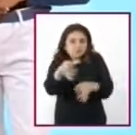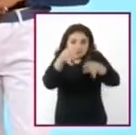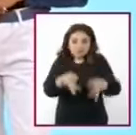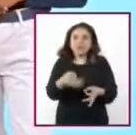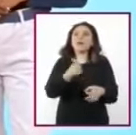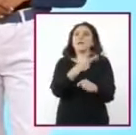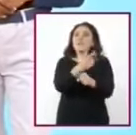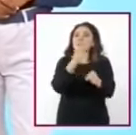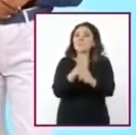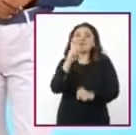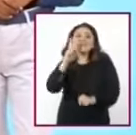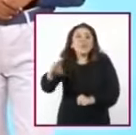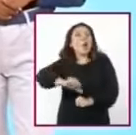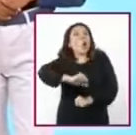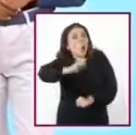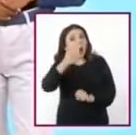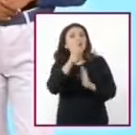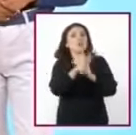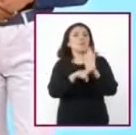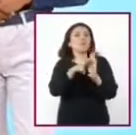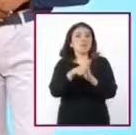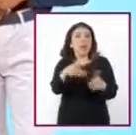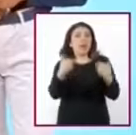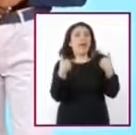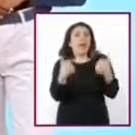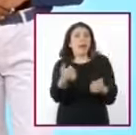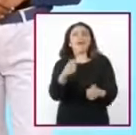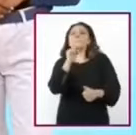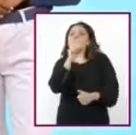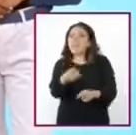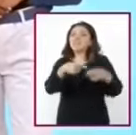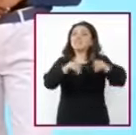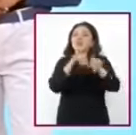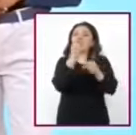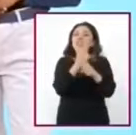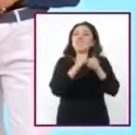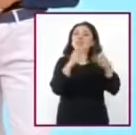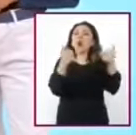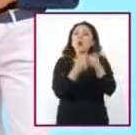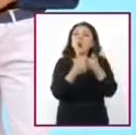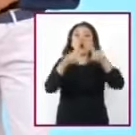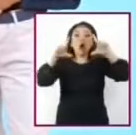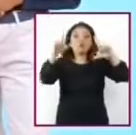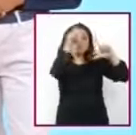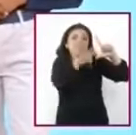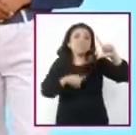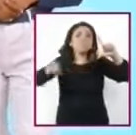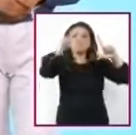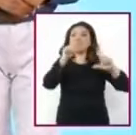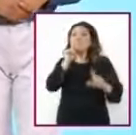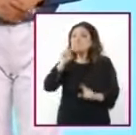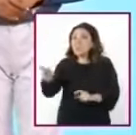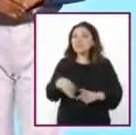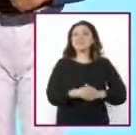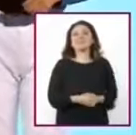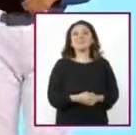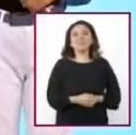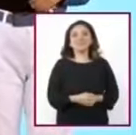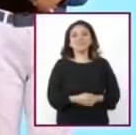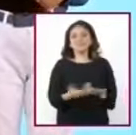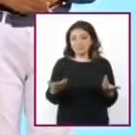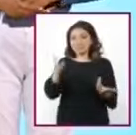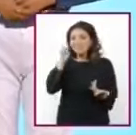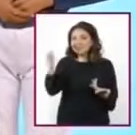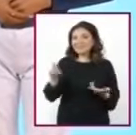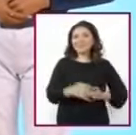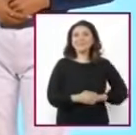aprendido, les invitamos a ver un nuevo caso en el cual también se presenta información mediante una gráfica circular.